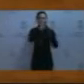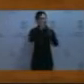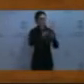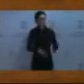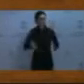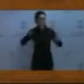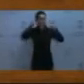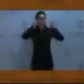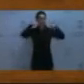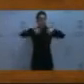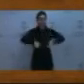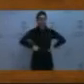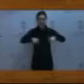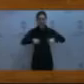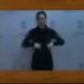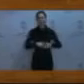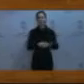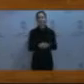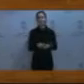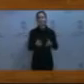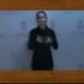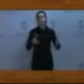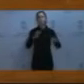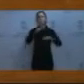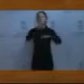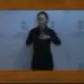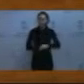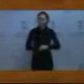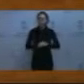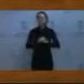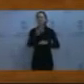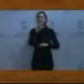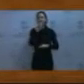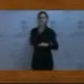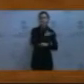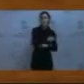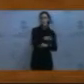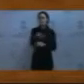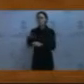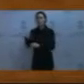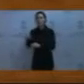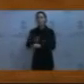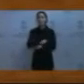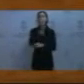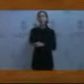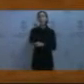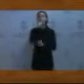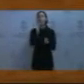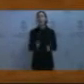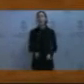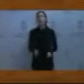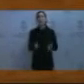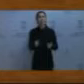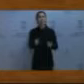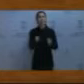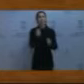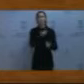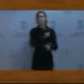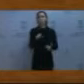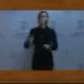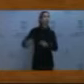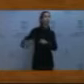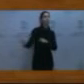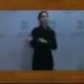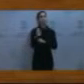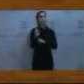casa dijo, literalmente, si ustedes no aprueban los presupuestos autonómicos, peligrará la convocatoria de